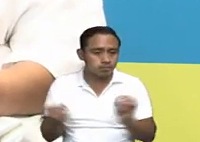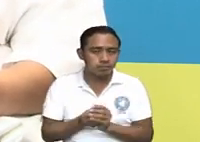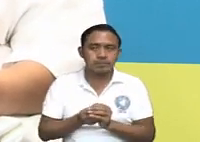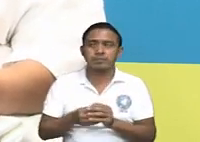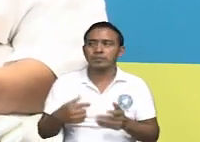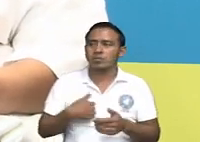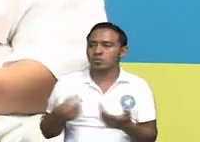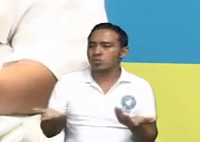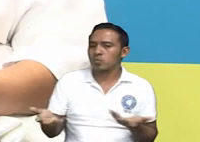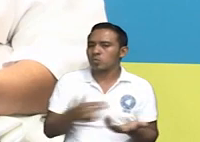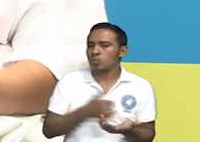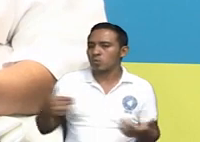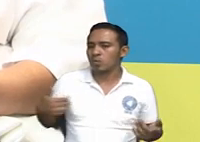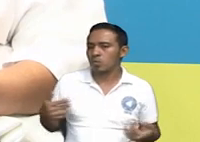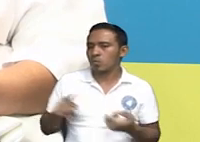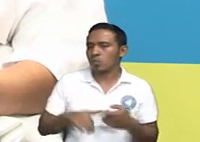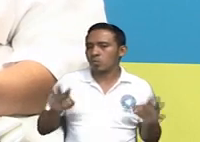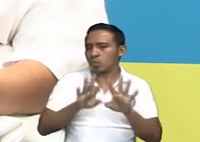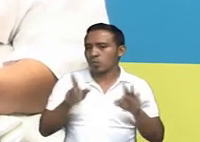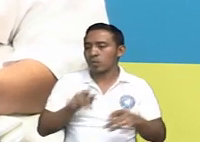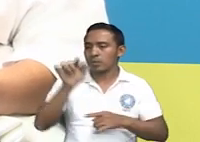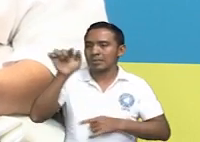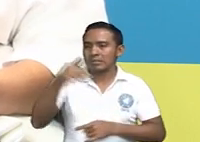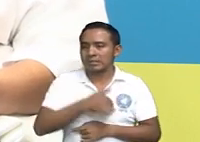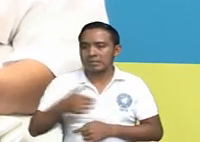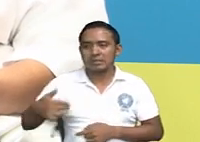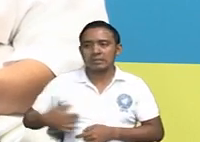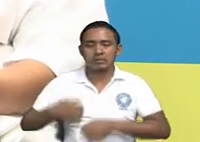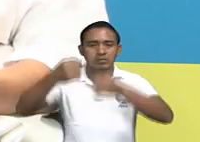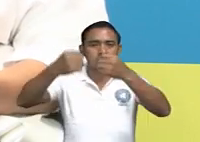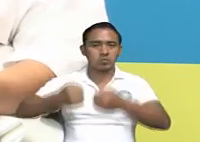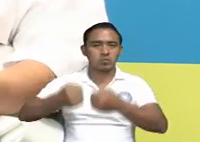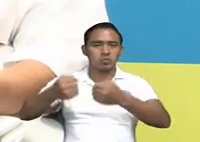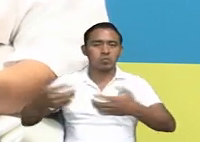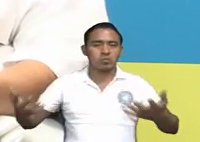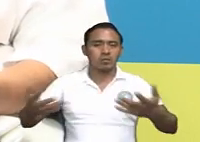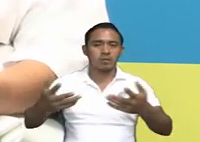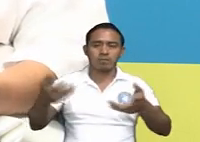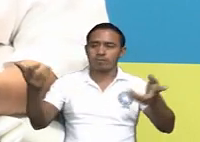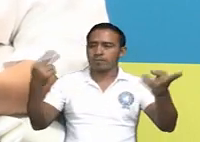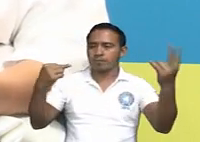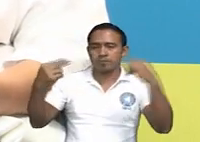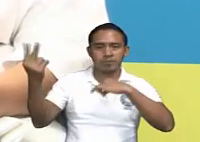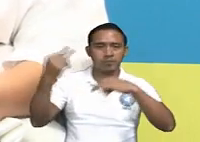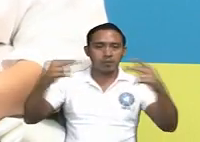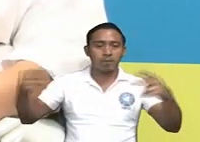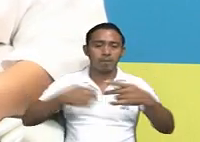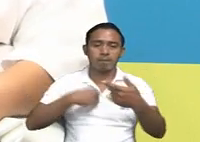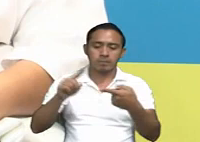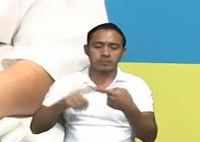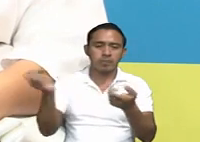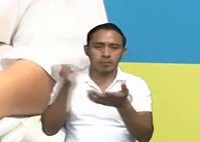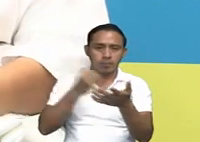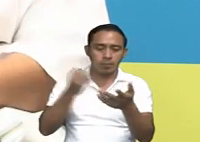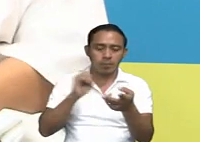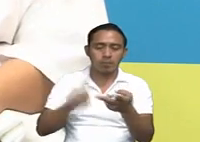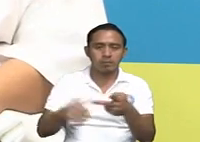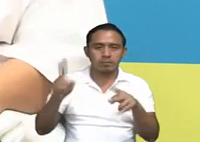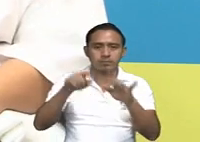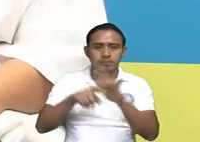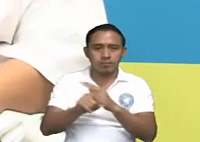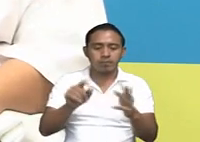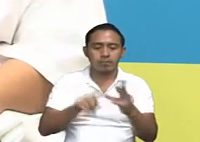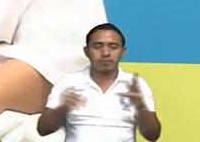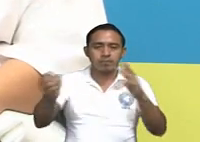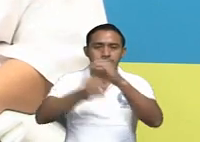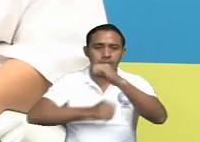como mujer o cómo actúa el otro como hombre desde el punto de vista biológico, psicológico y social